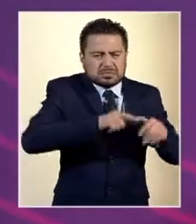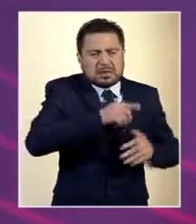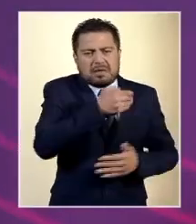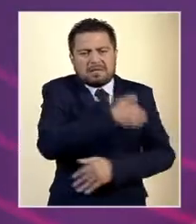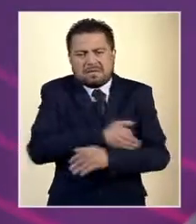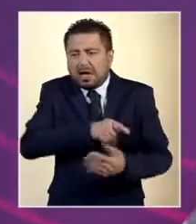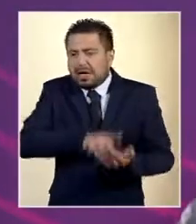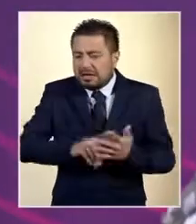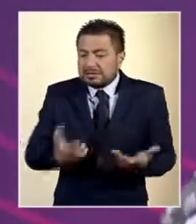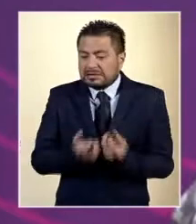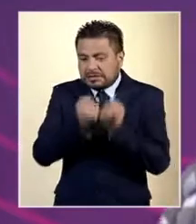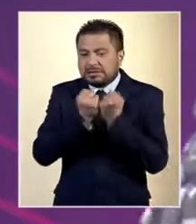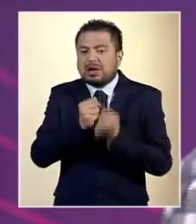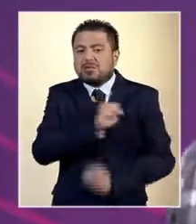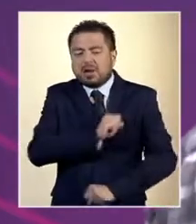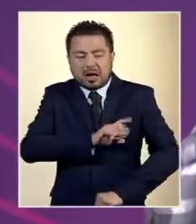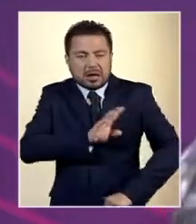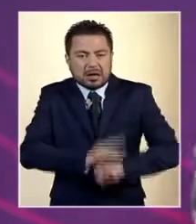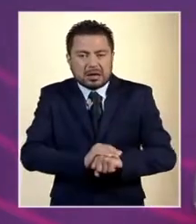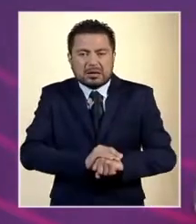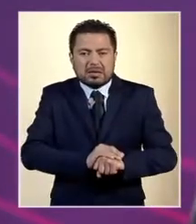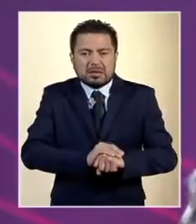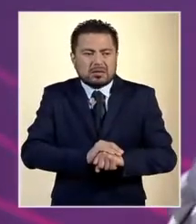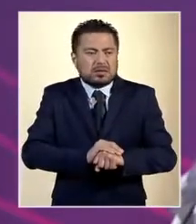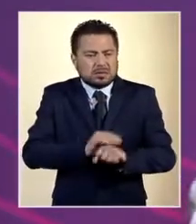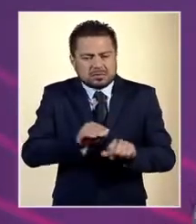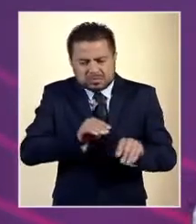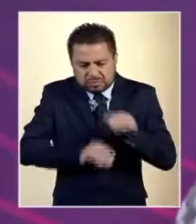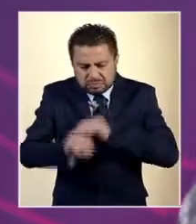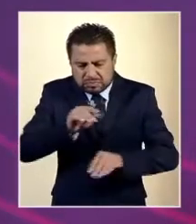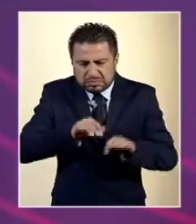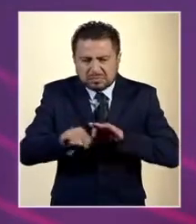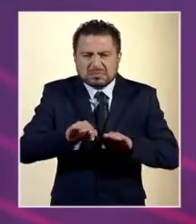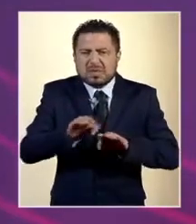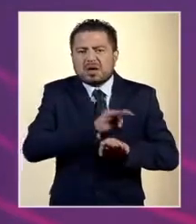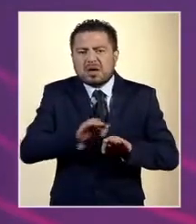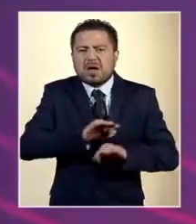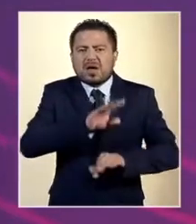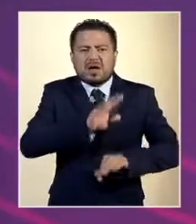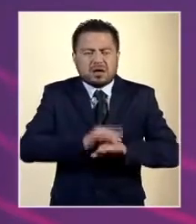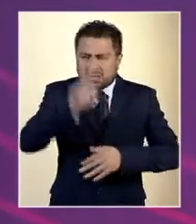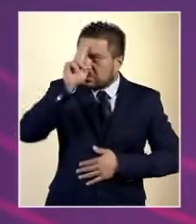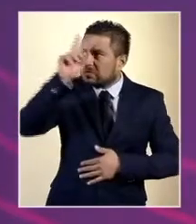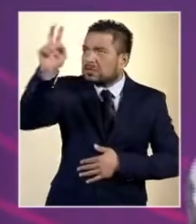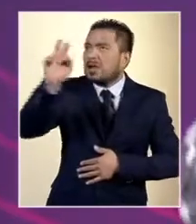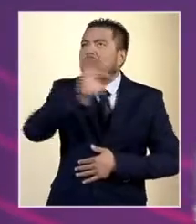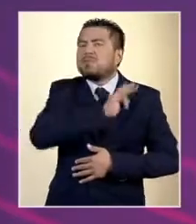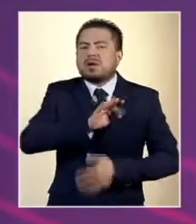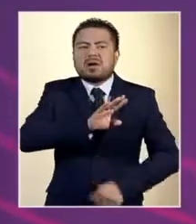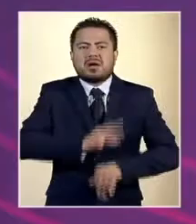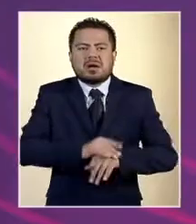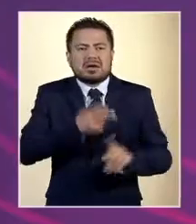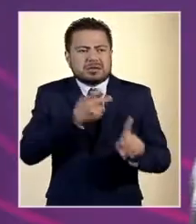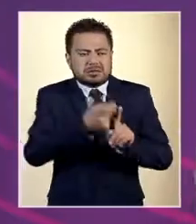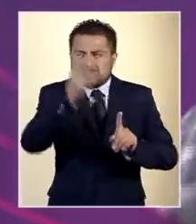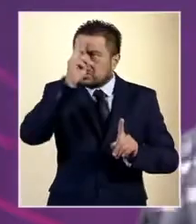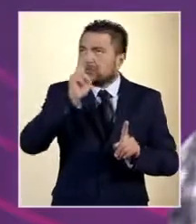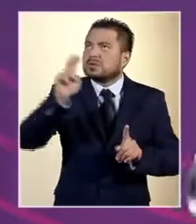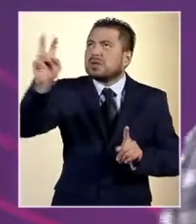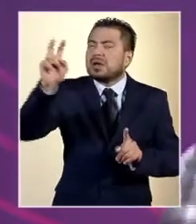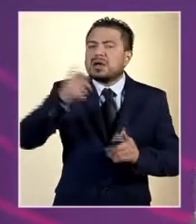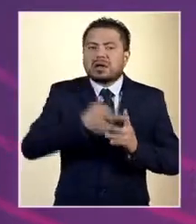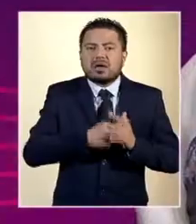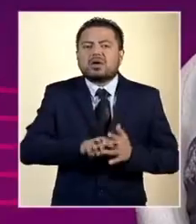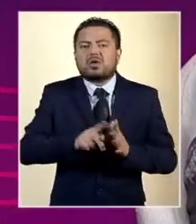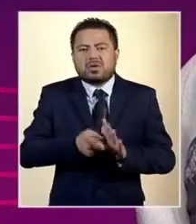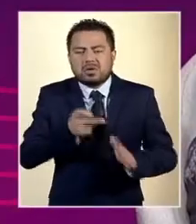familia, que les permita operar, bueno, que les permita soñar y que les permita tener este sueño y